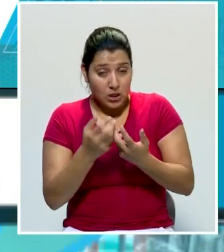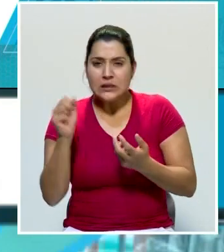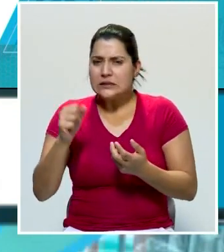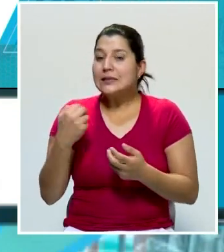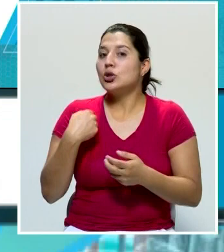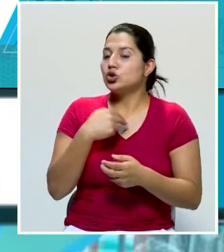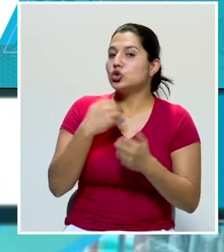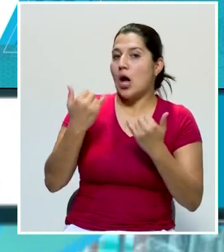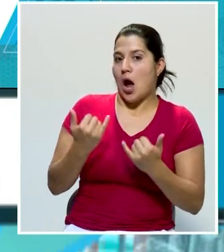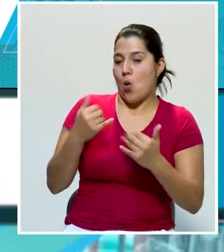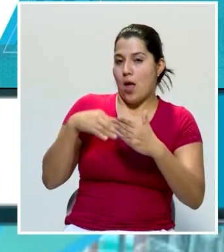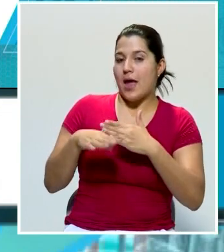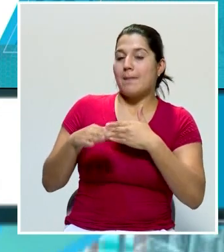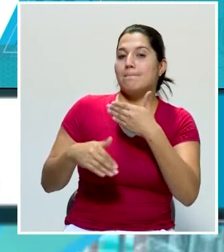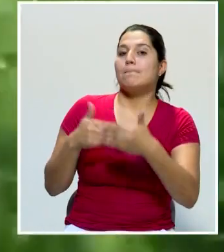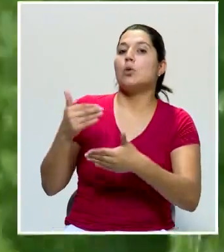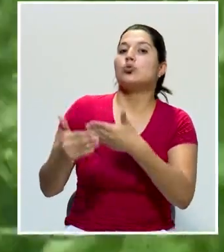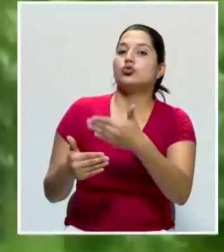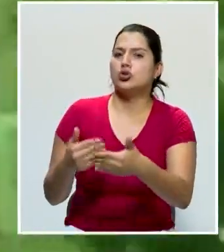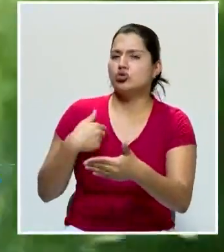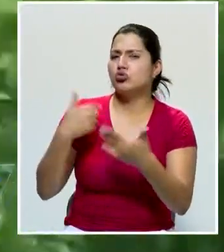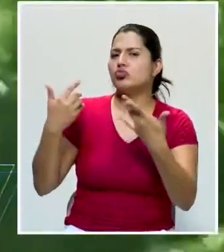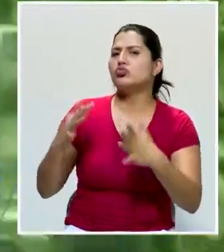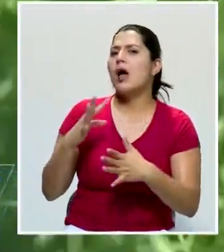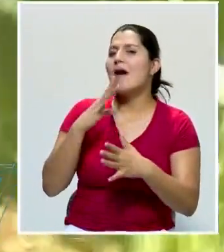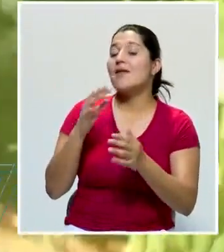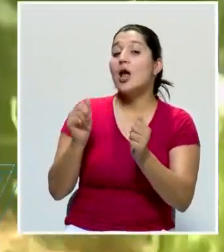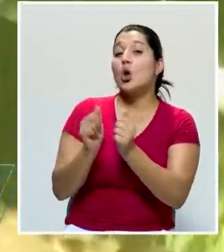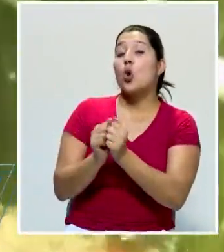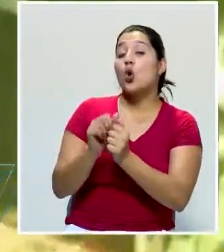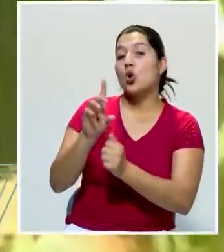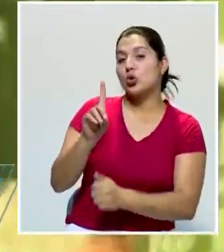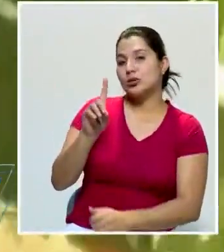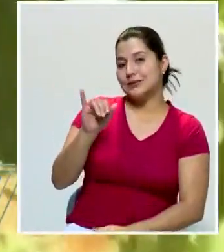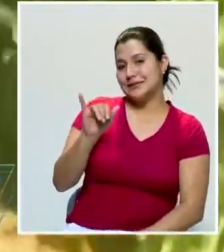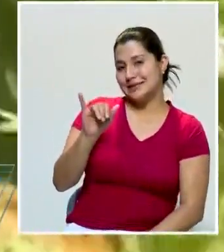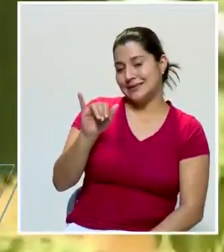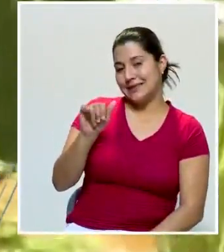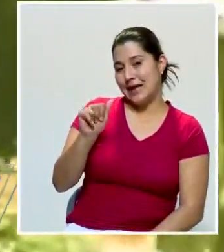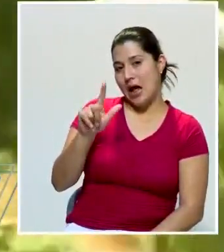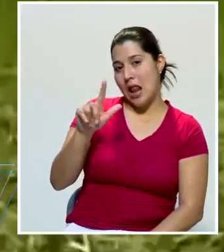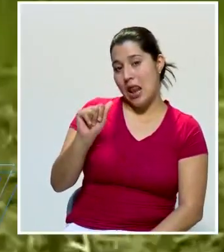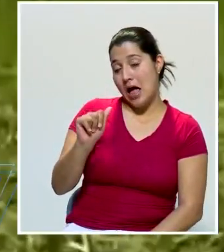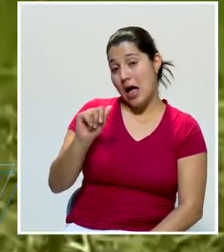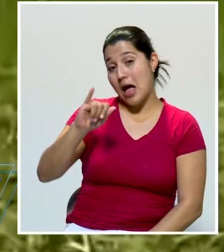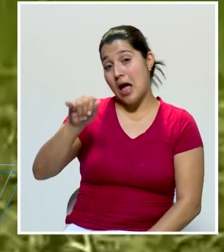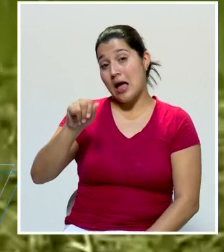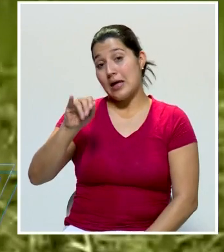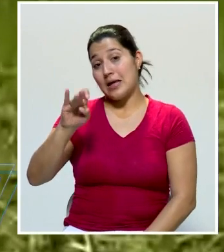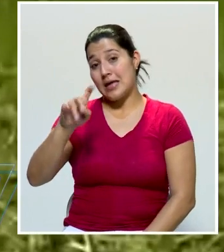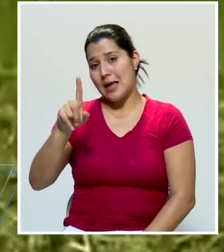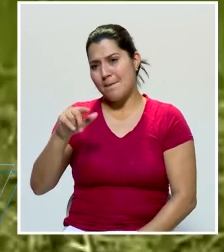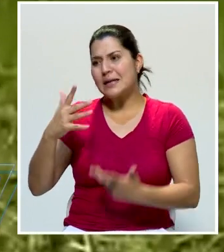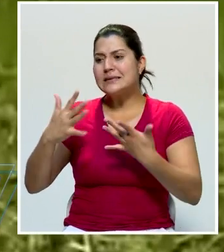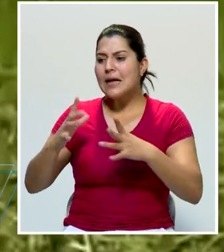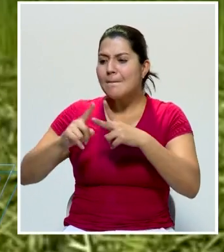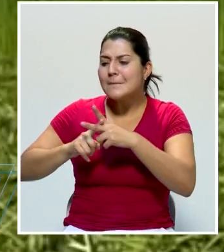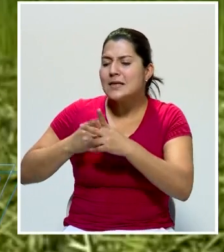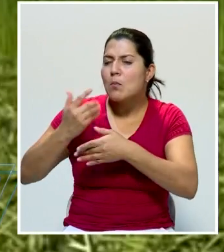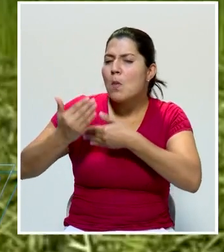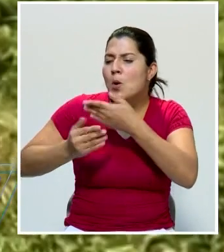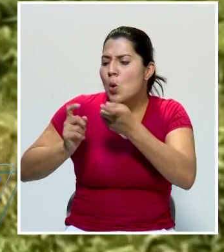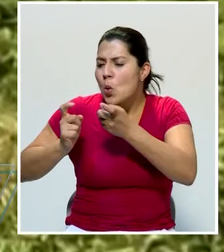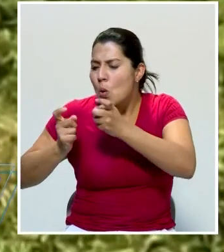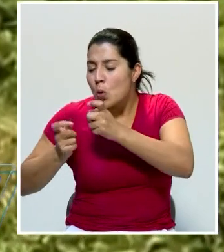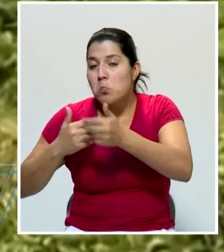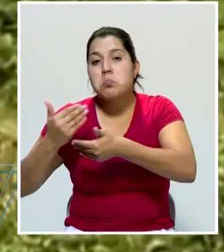ese proceso. Ya yo hablé con doña Diala Jiménez y estamos ya en un proceso ahí de ajustes y